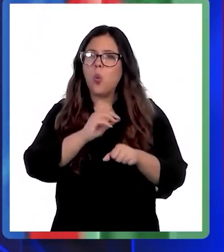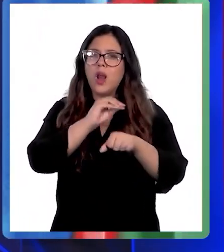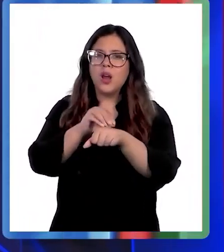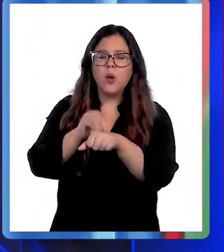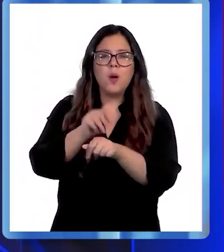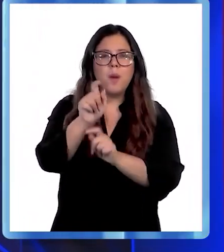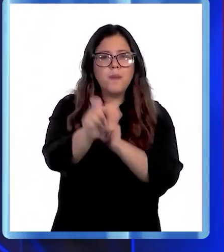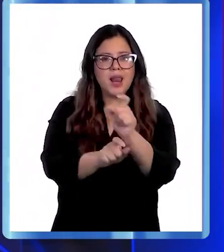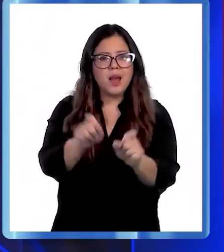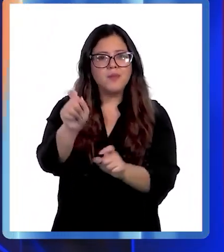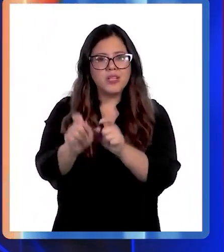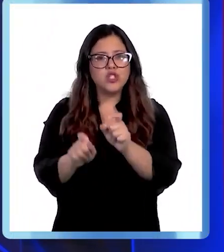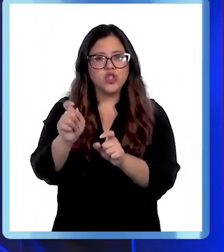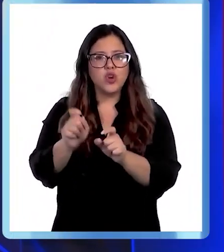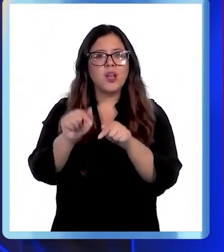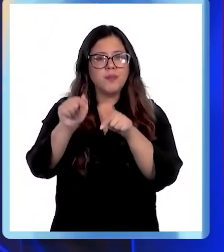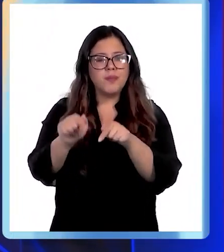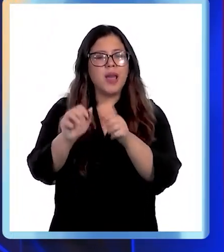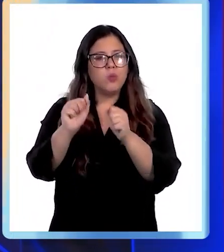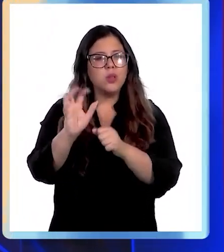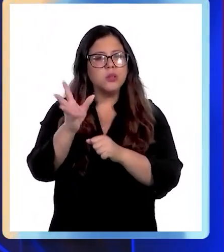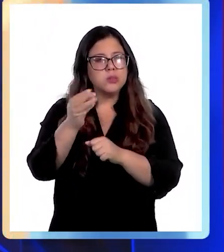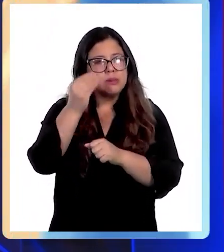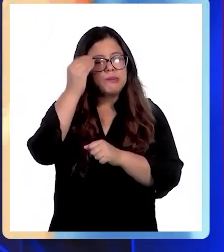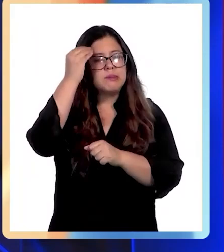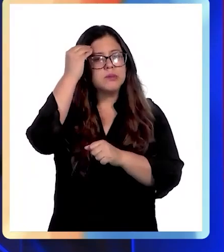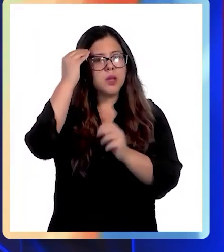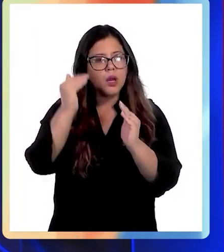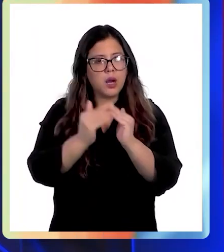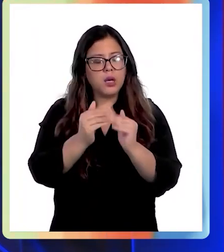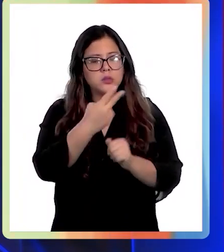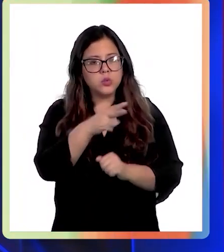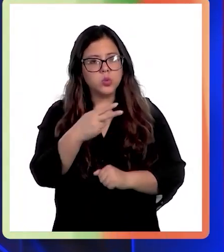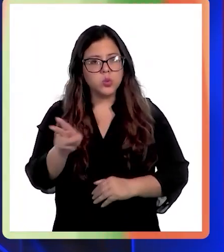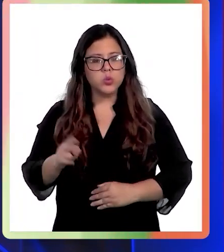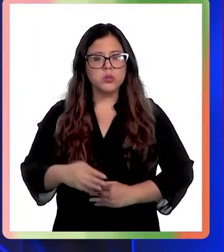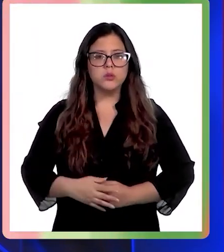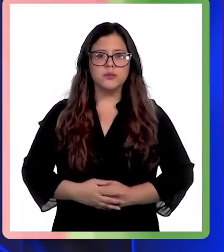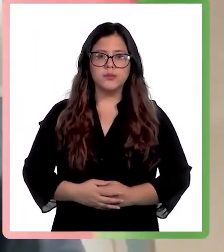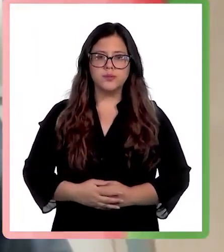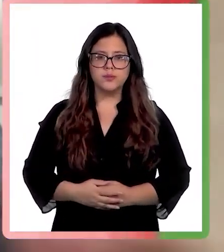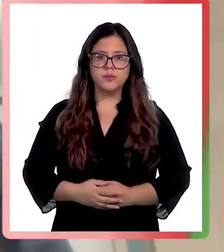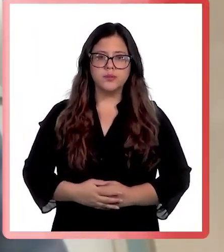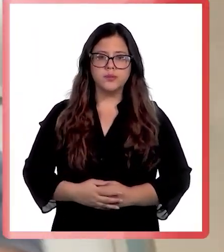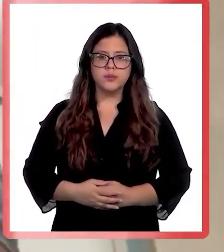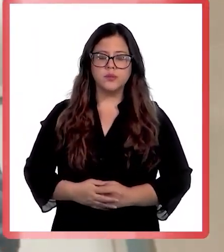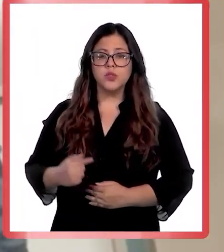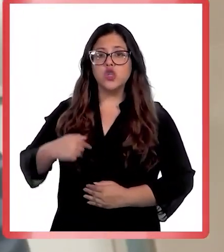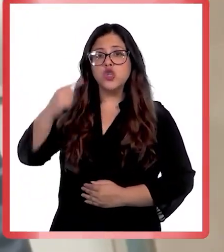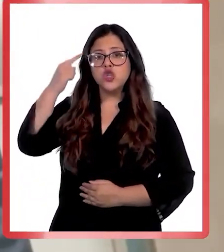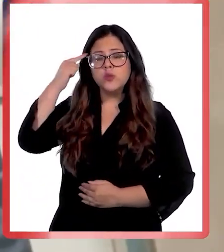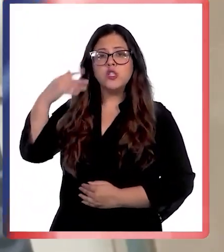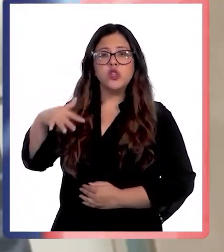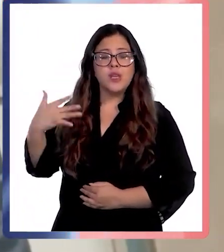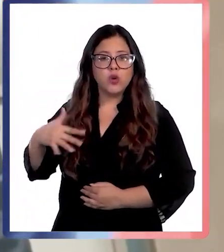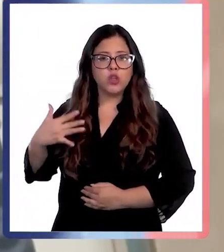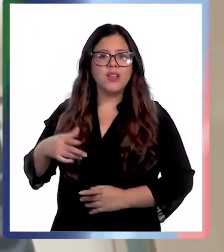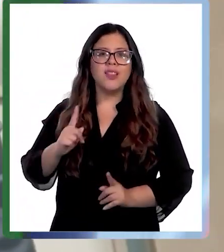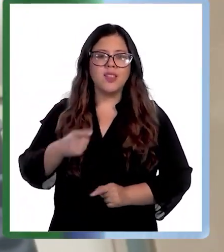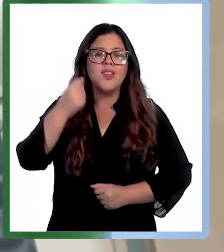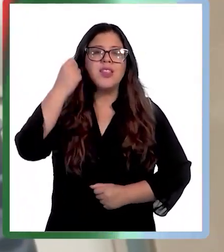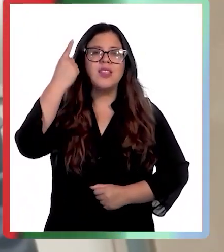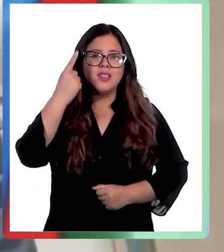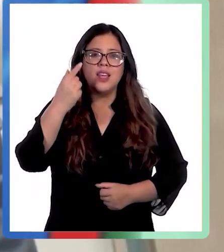es la recomendación para ese tipo de personas para que lo tengan ahí en consideración en sus casas? Mira, yo creo que lo más importante